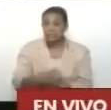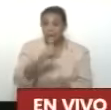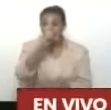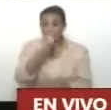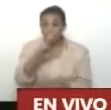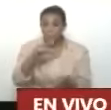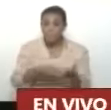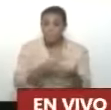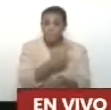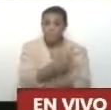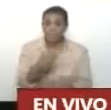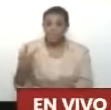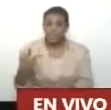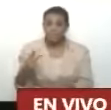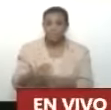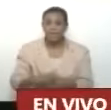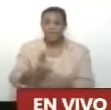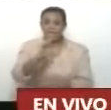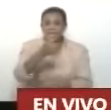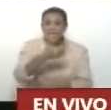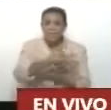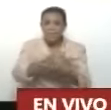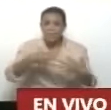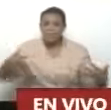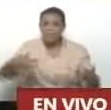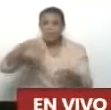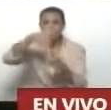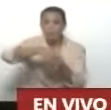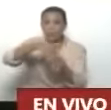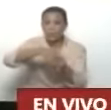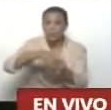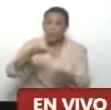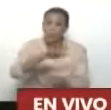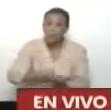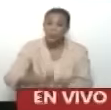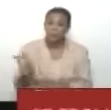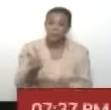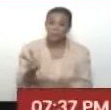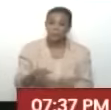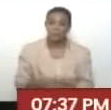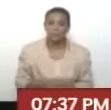de 2023, con más de 10 millones de votos. Bueno, fíjate,